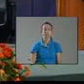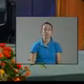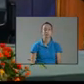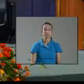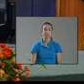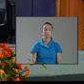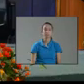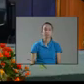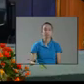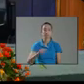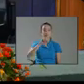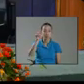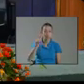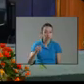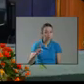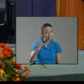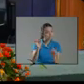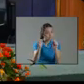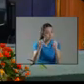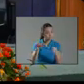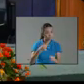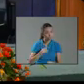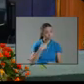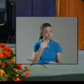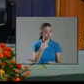Después te arreglas con ella, pero ella, así.